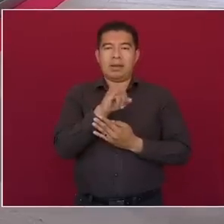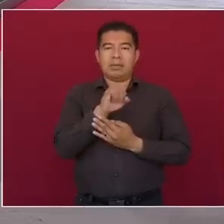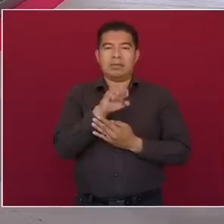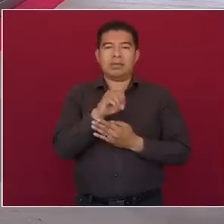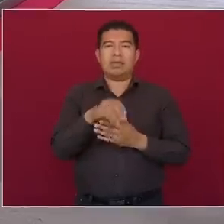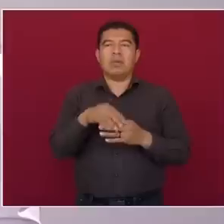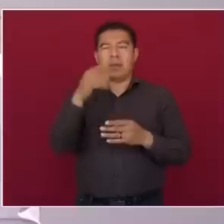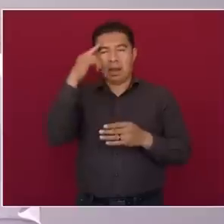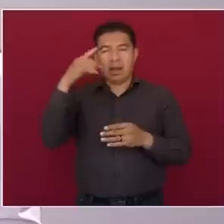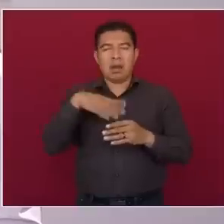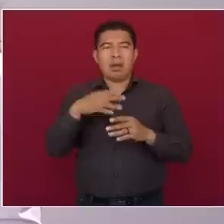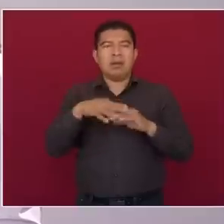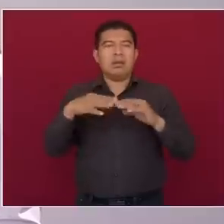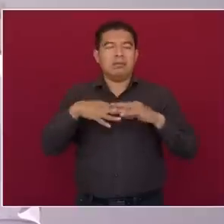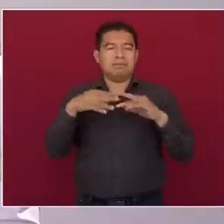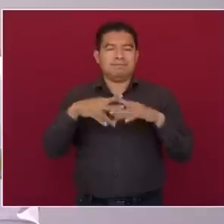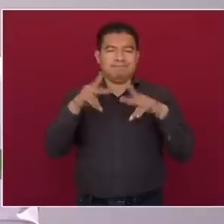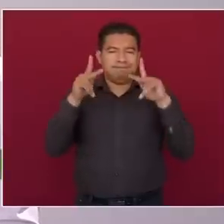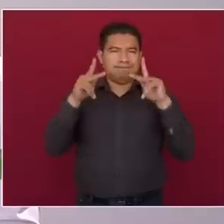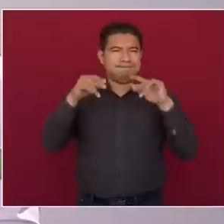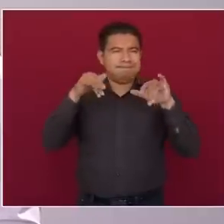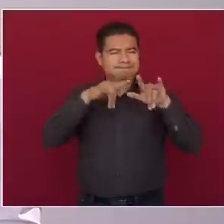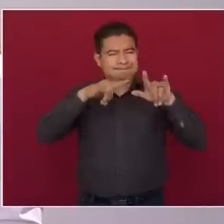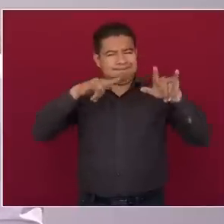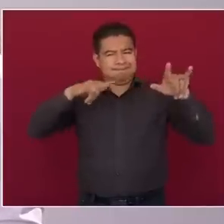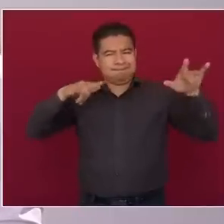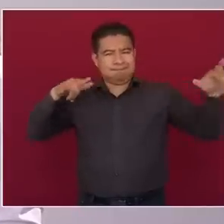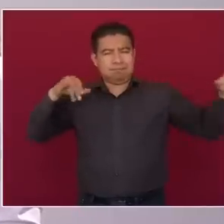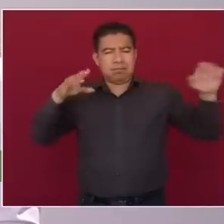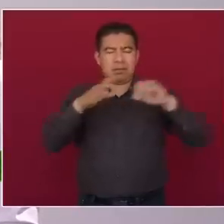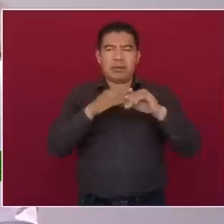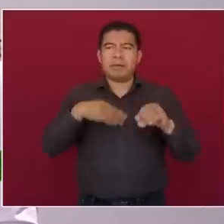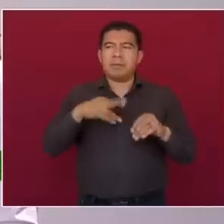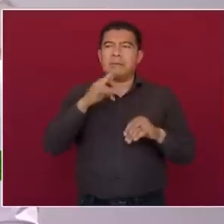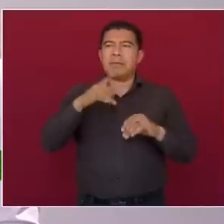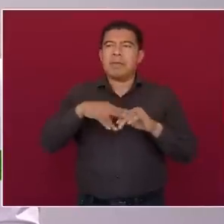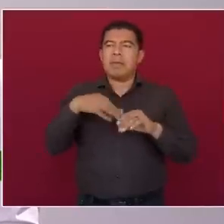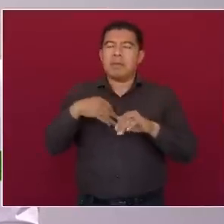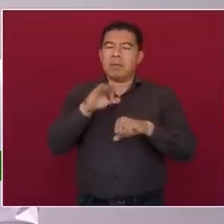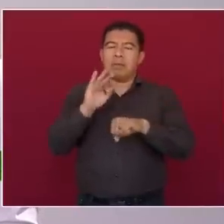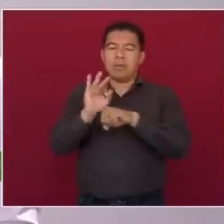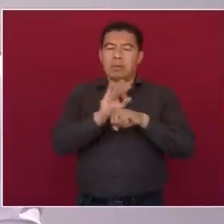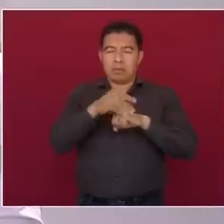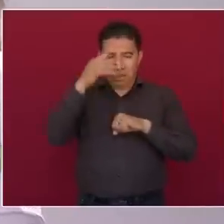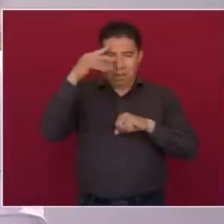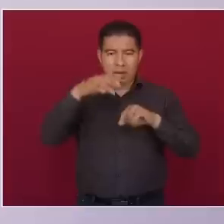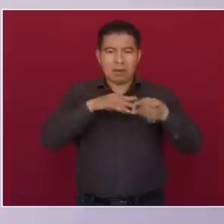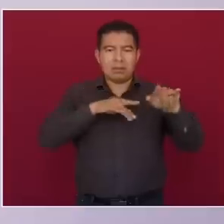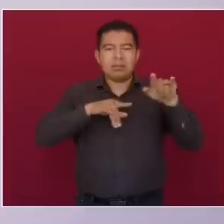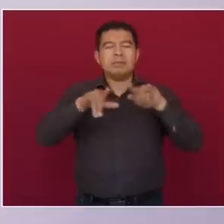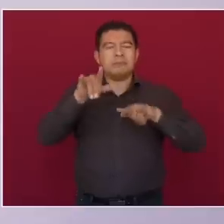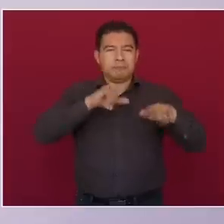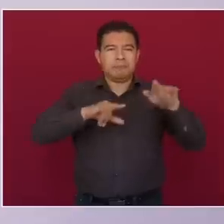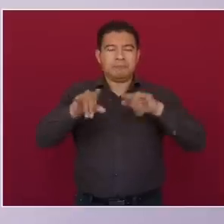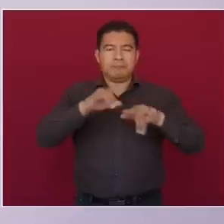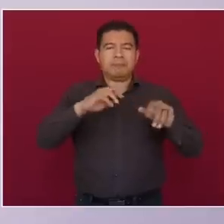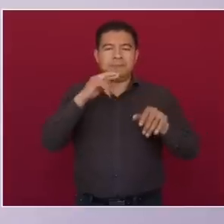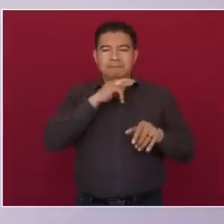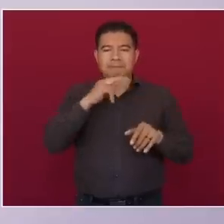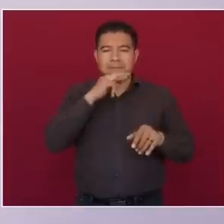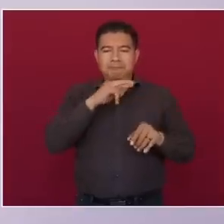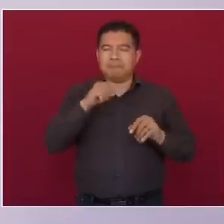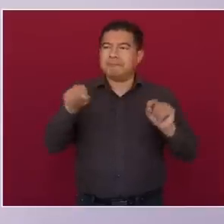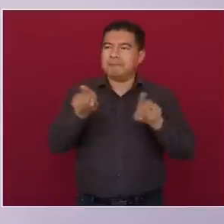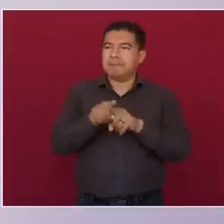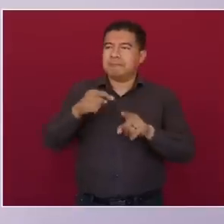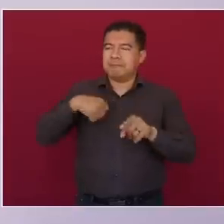social y el tránsito pesado de los miles de camiones que han traído la proveeduría a la obra. Igualmente, se